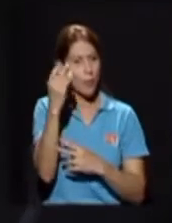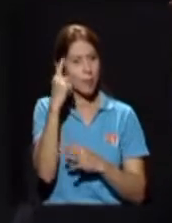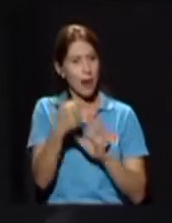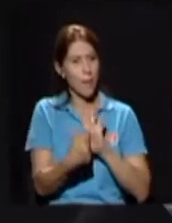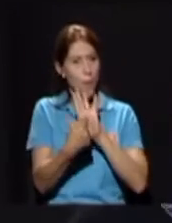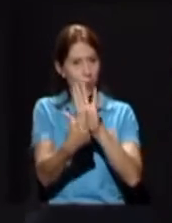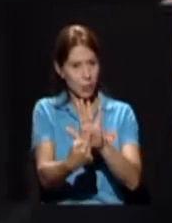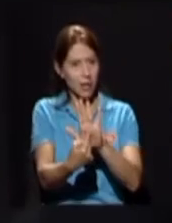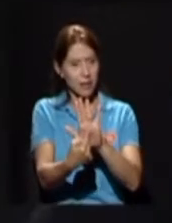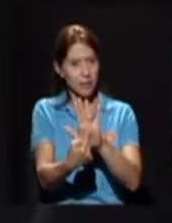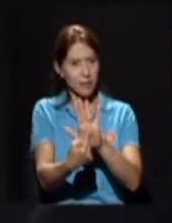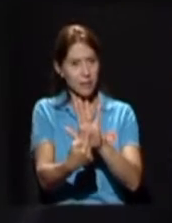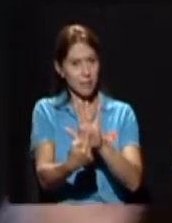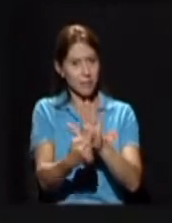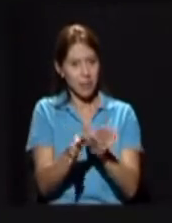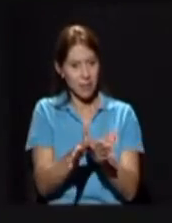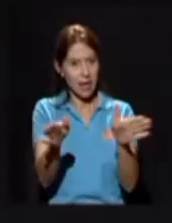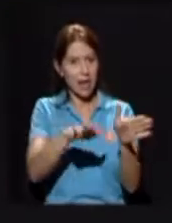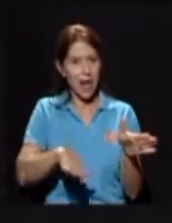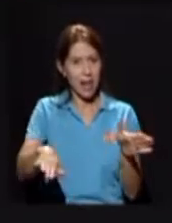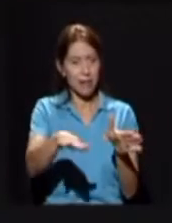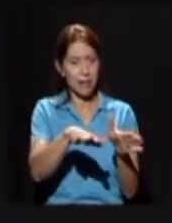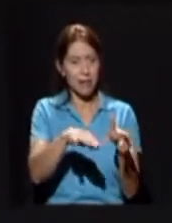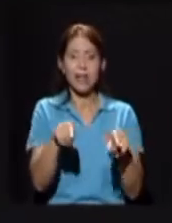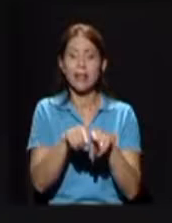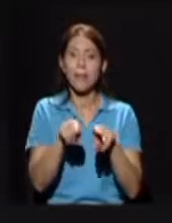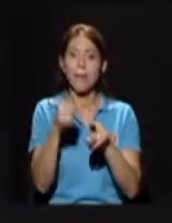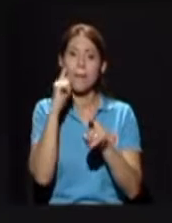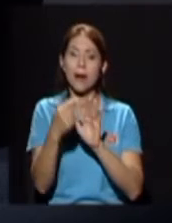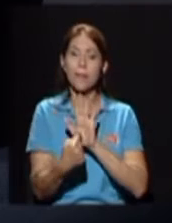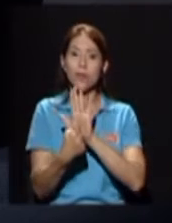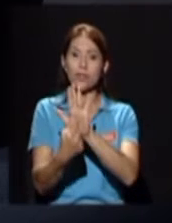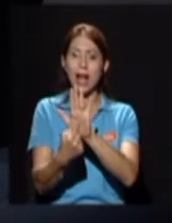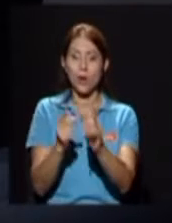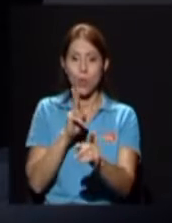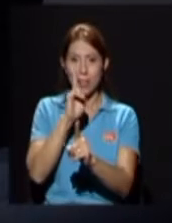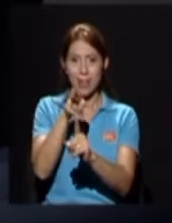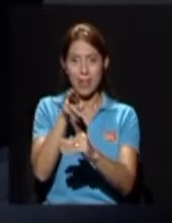general, incluyendo la academia, y el propio, llamémosle, circuito